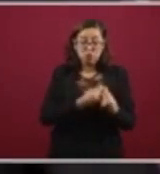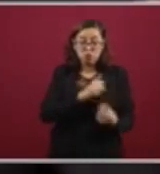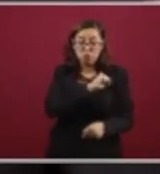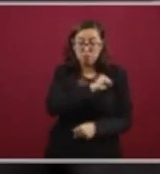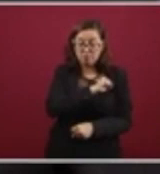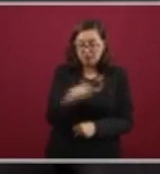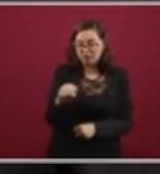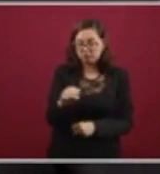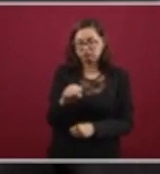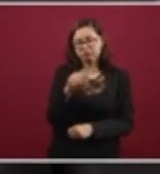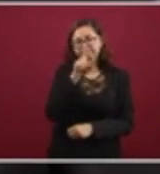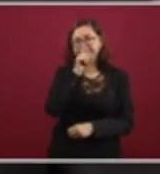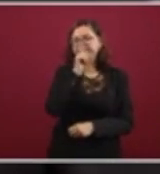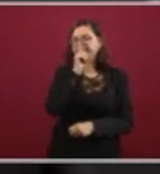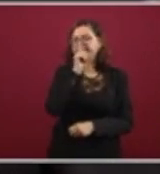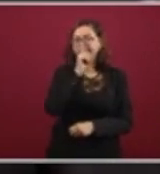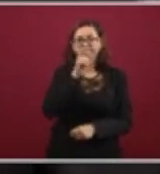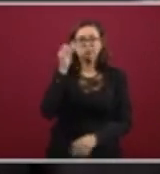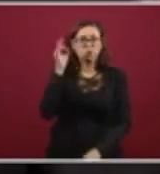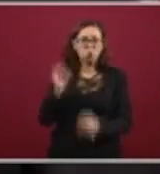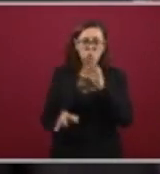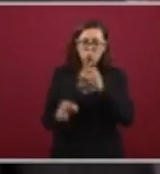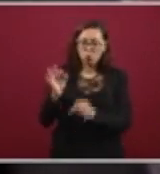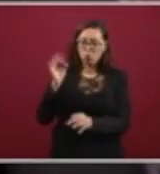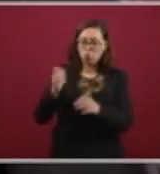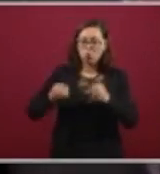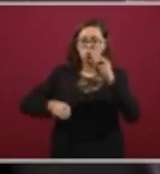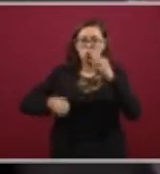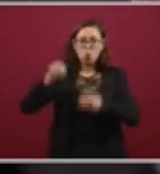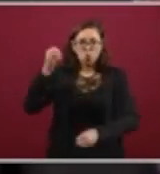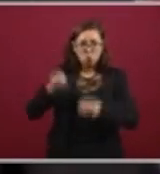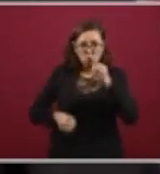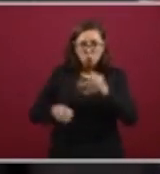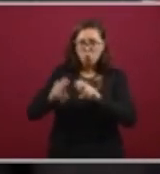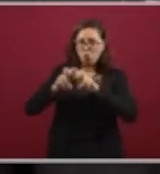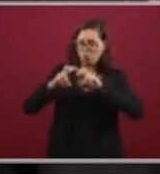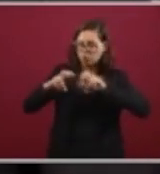vinculación de jueces, de magistrados